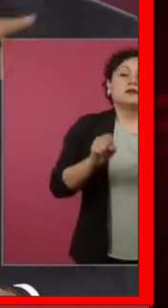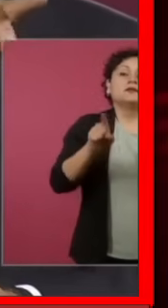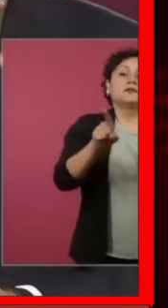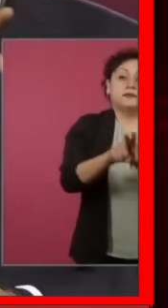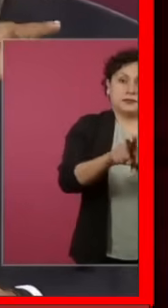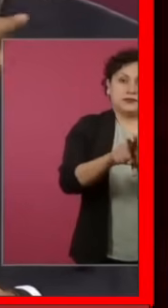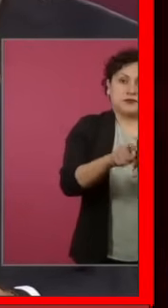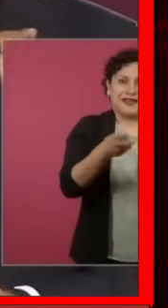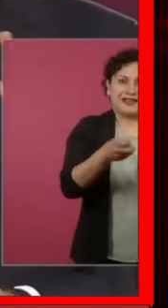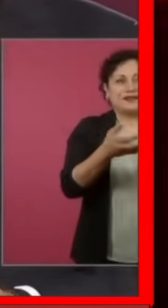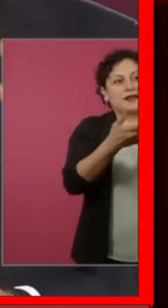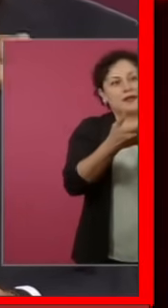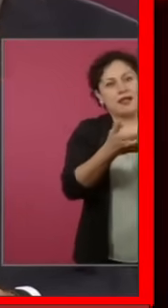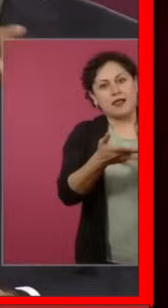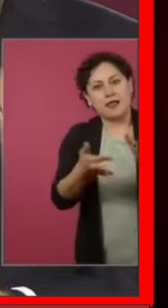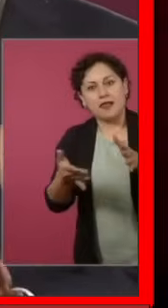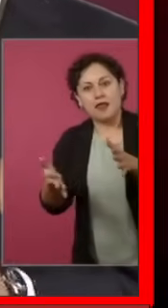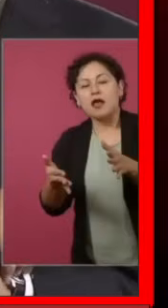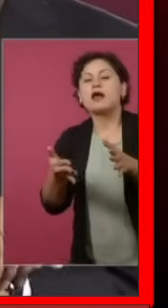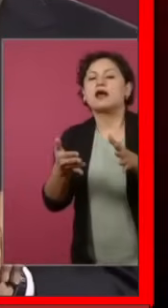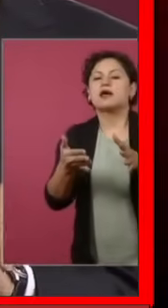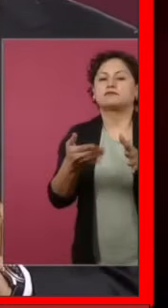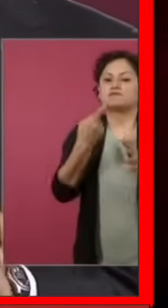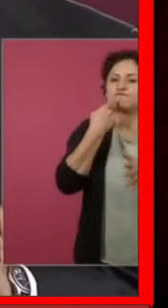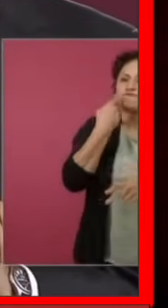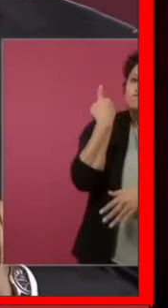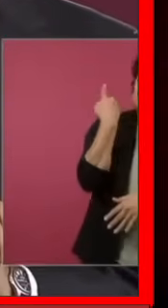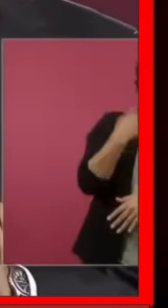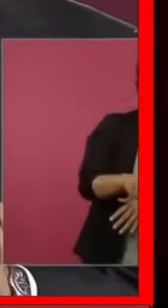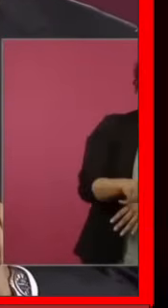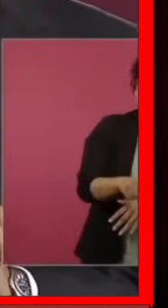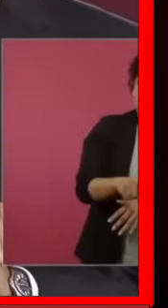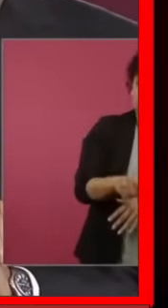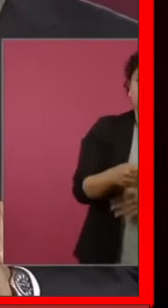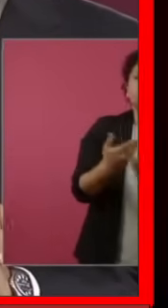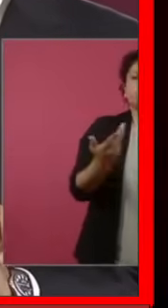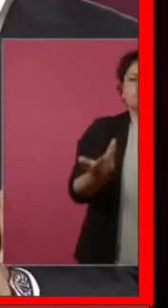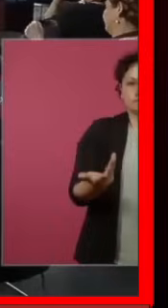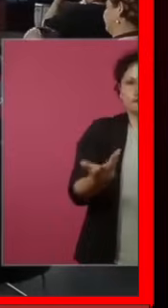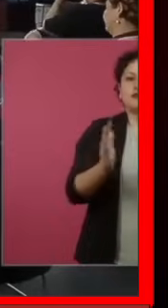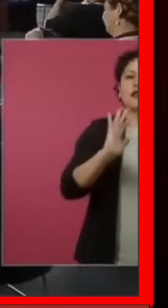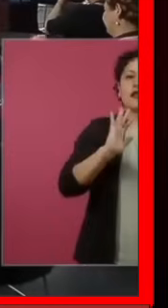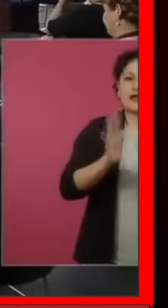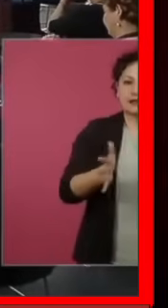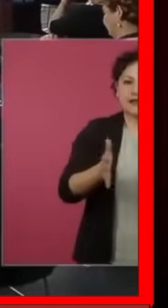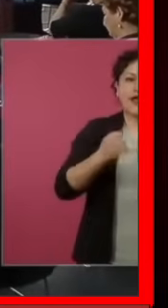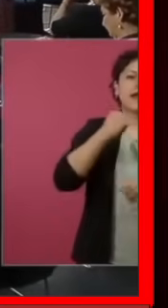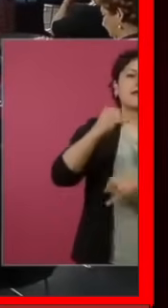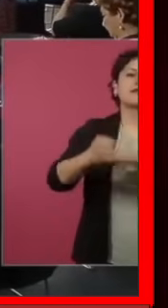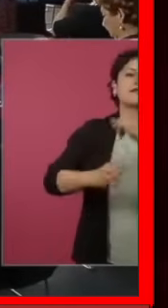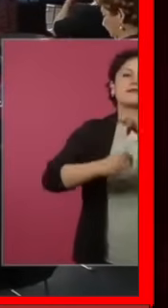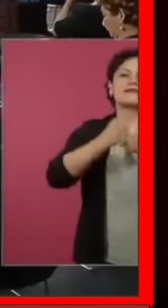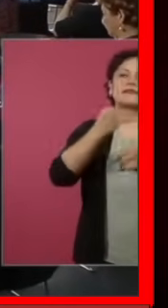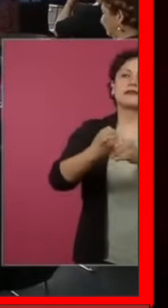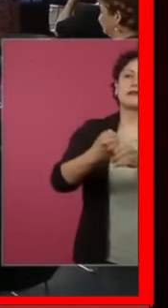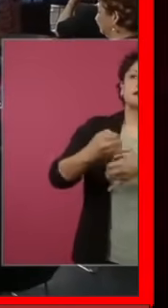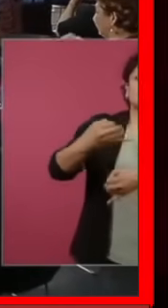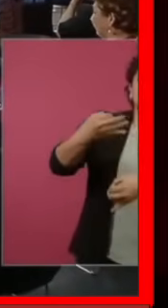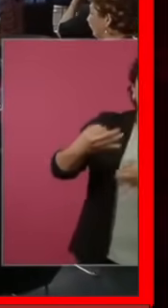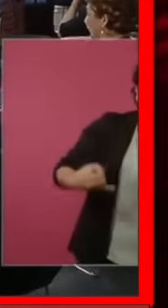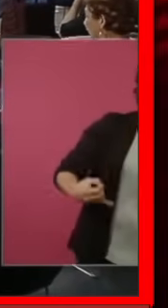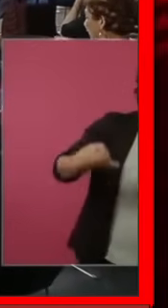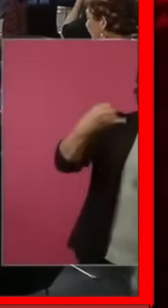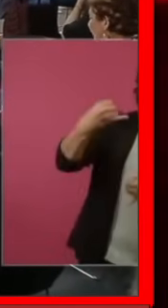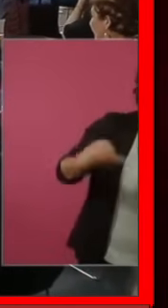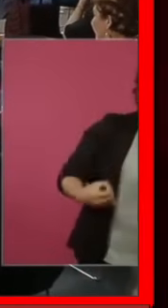Ya vinieron los jueces internacionales, ya vieron la